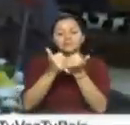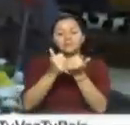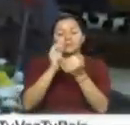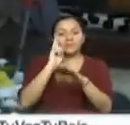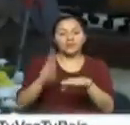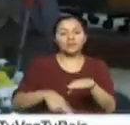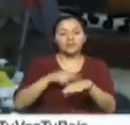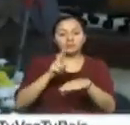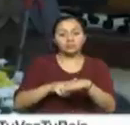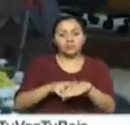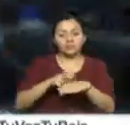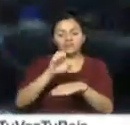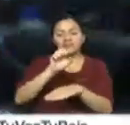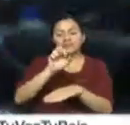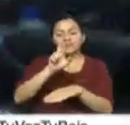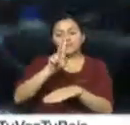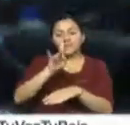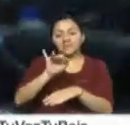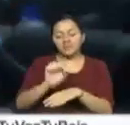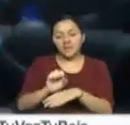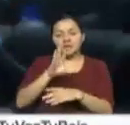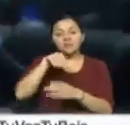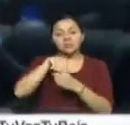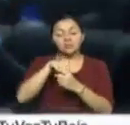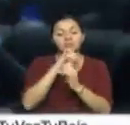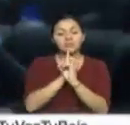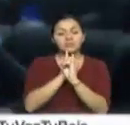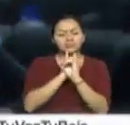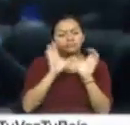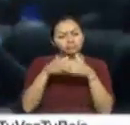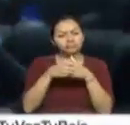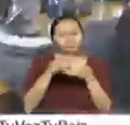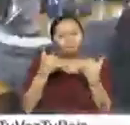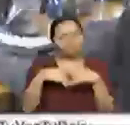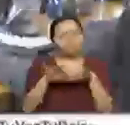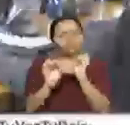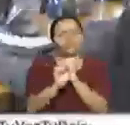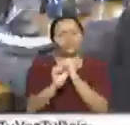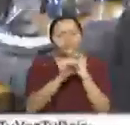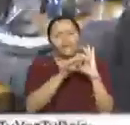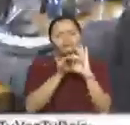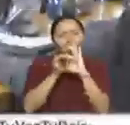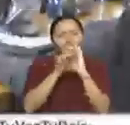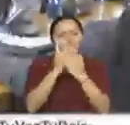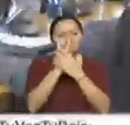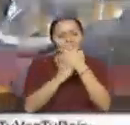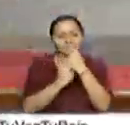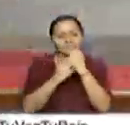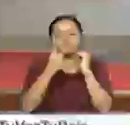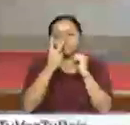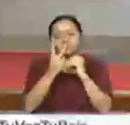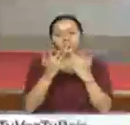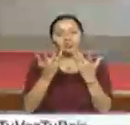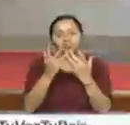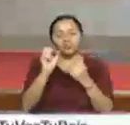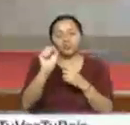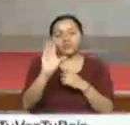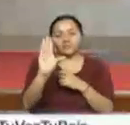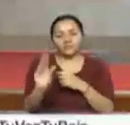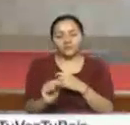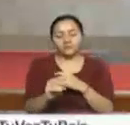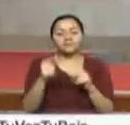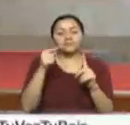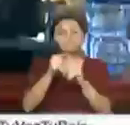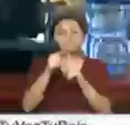ellos ratificaron la disposición de sus instituciones a seguir trabajando de forma muy estrecha con el Parlamento Panafricano. En el nombre